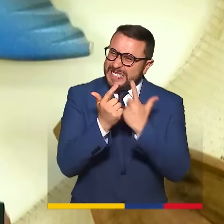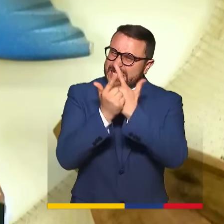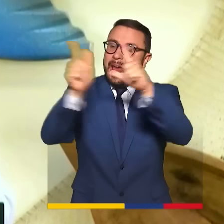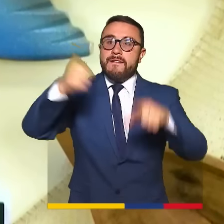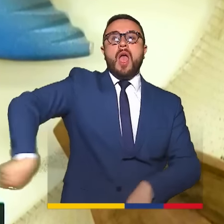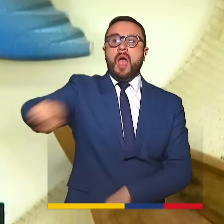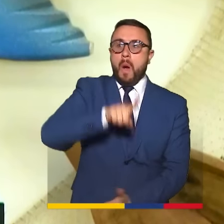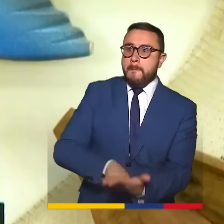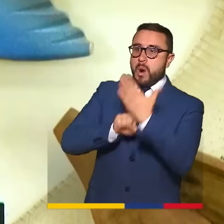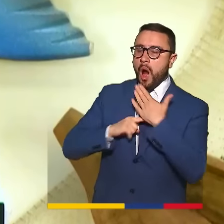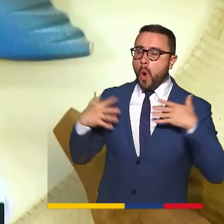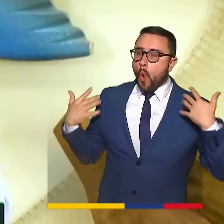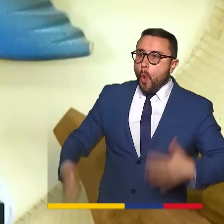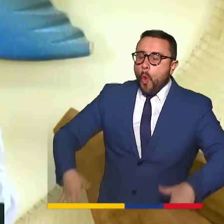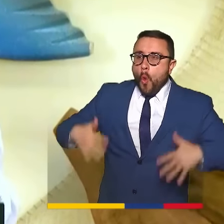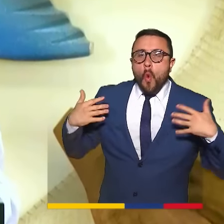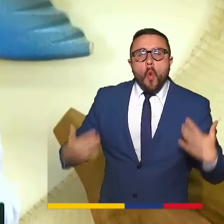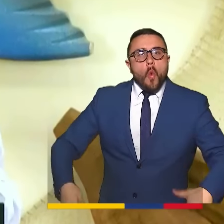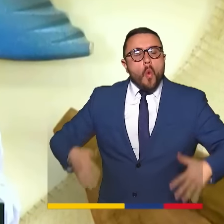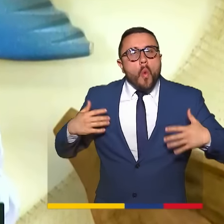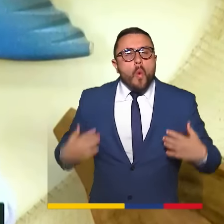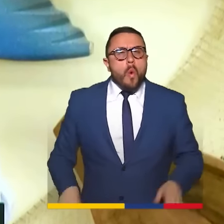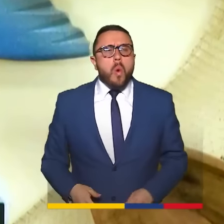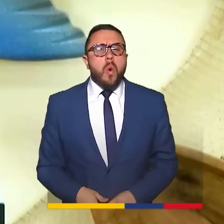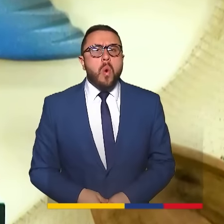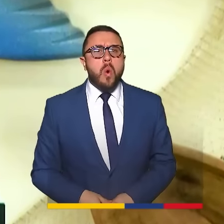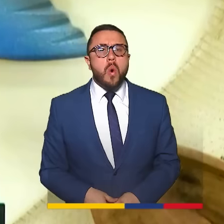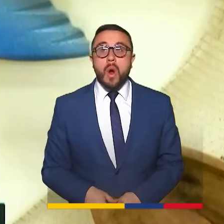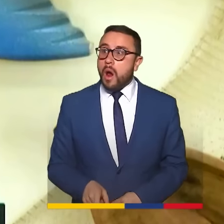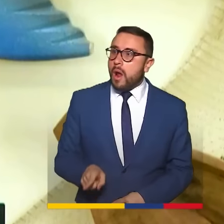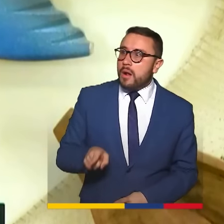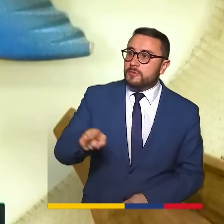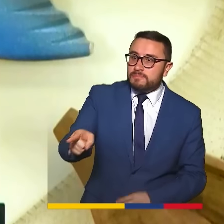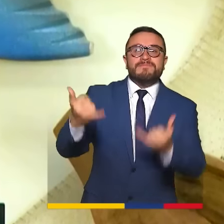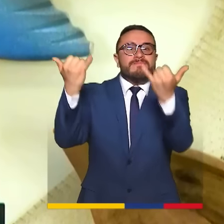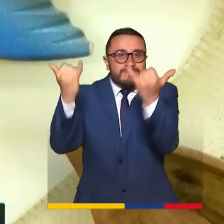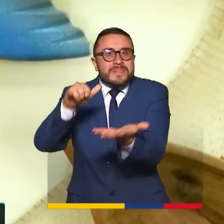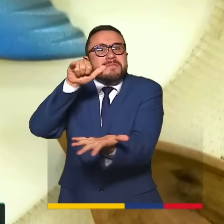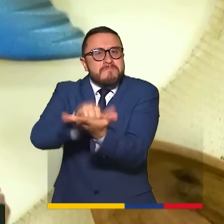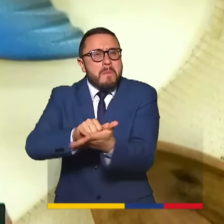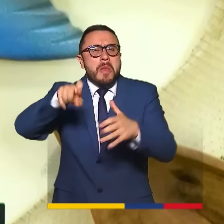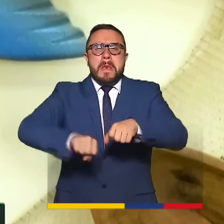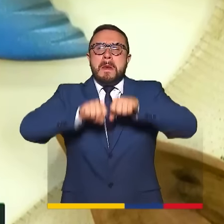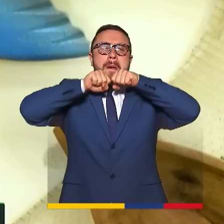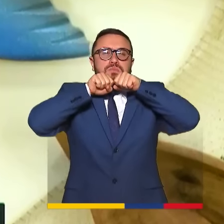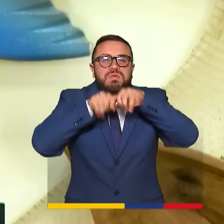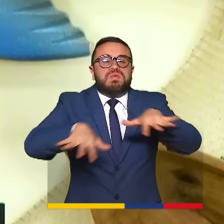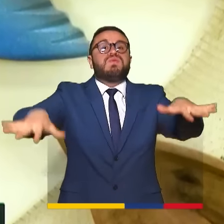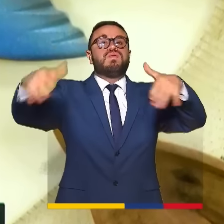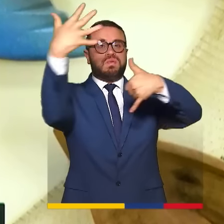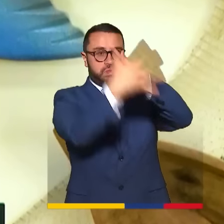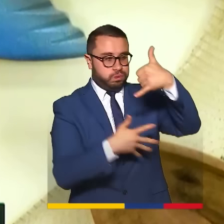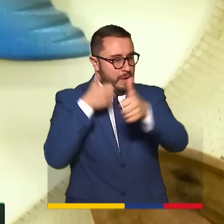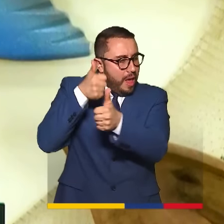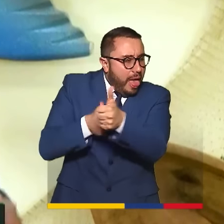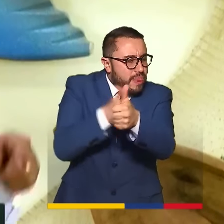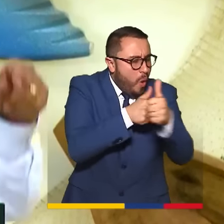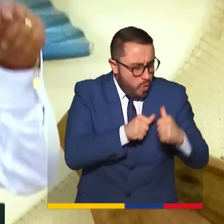Esa convocatoria hoy, ¿cómo debería resonar en el corazón de cada colombiano y